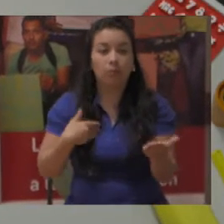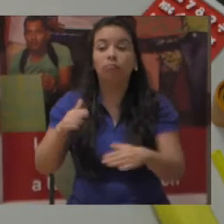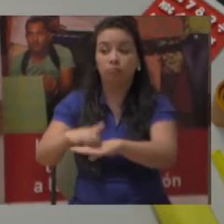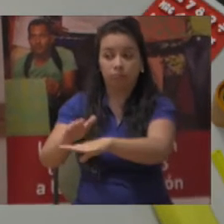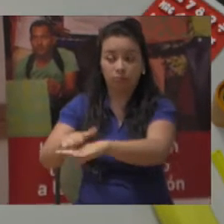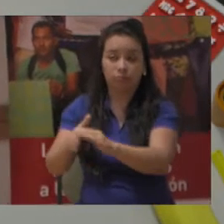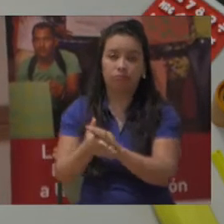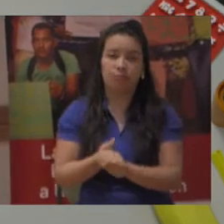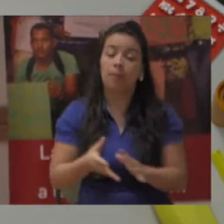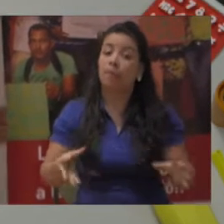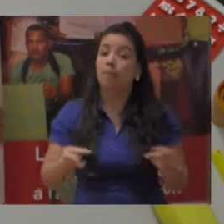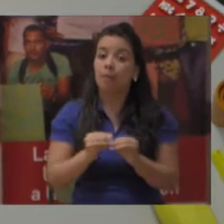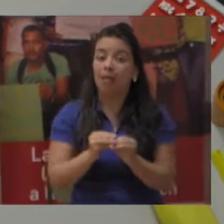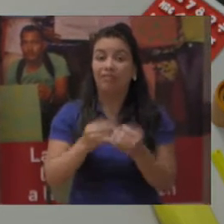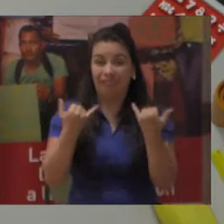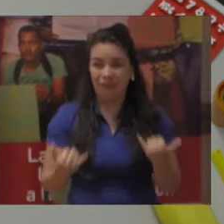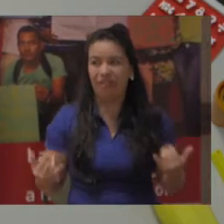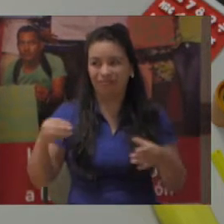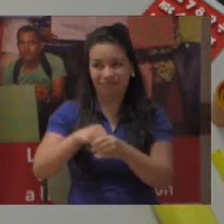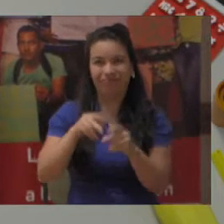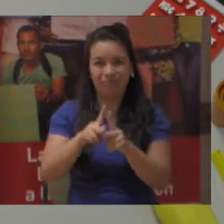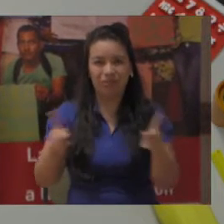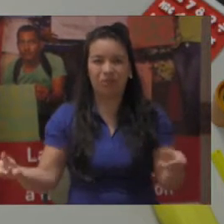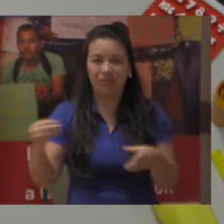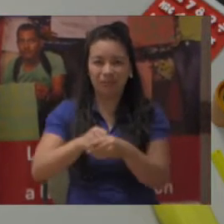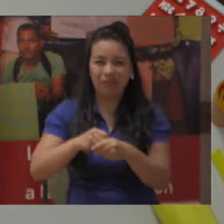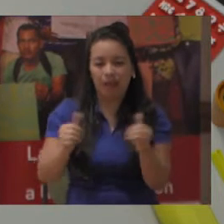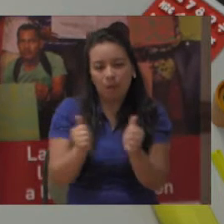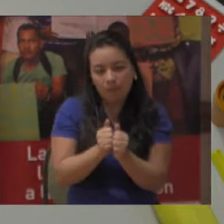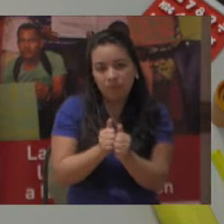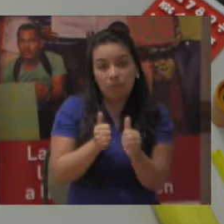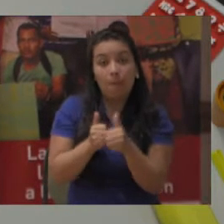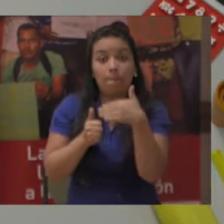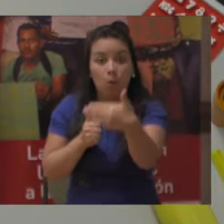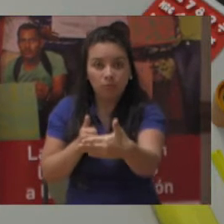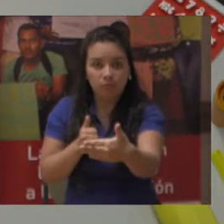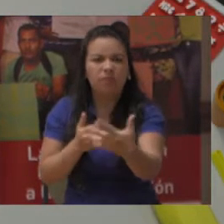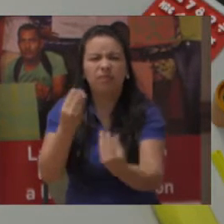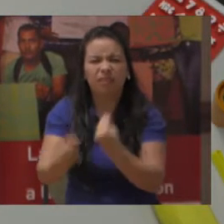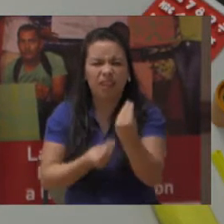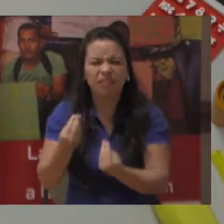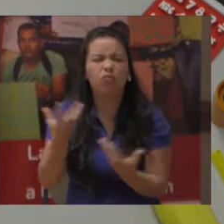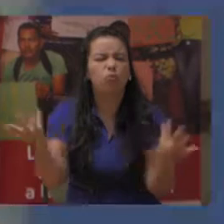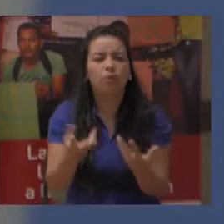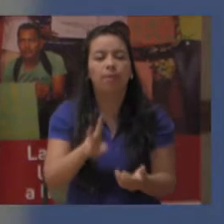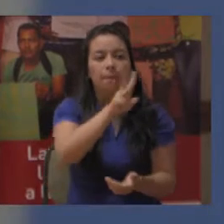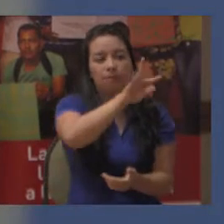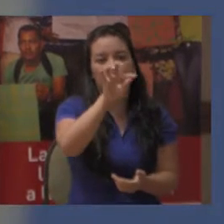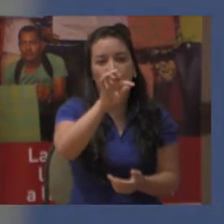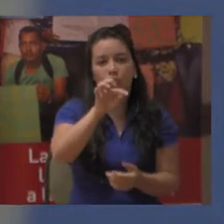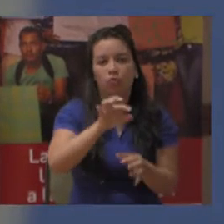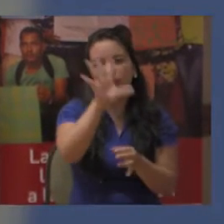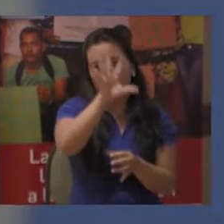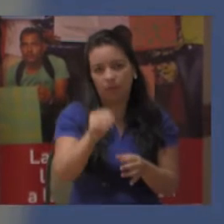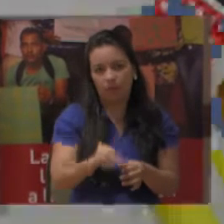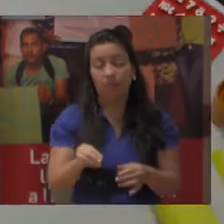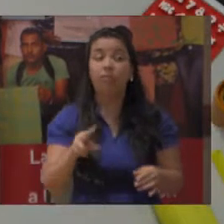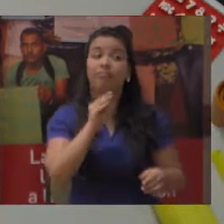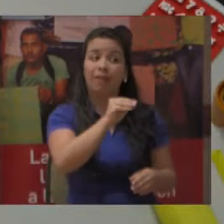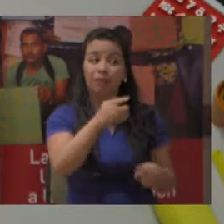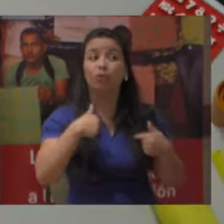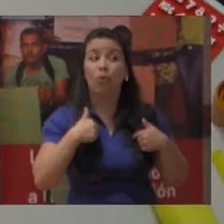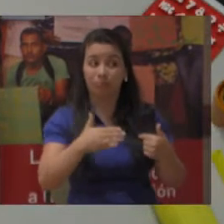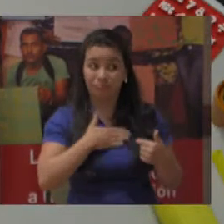las personas que hacen parte de la estrategia de acompañamiento post están ubicadas en 28 departamentos. Estoy muy orgullosa de estar lista